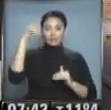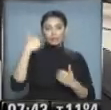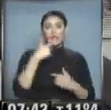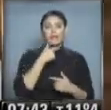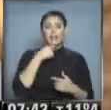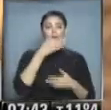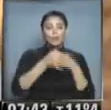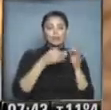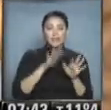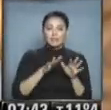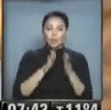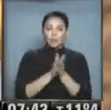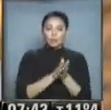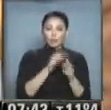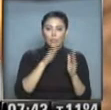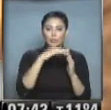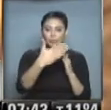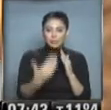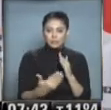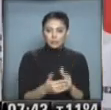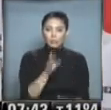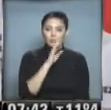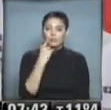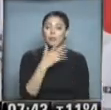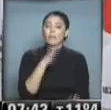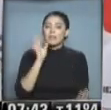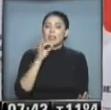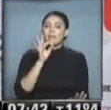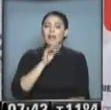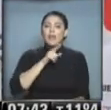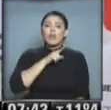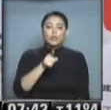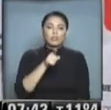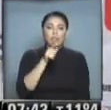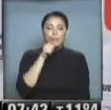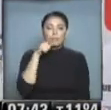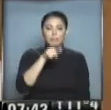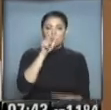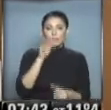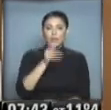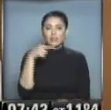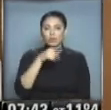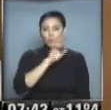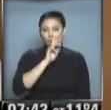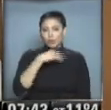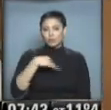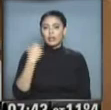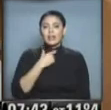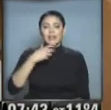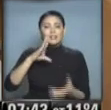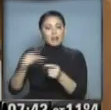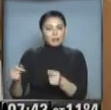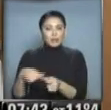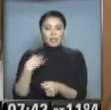conversar con los vecinos creo que tenemos que acabar con la violencia contra las mujeres para eso tenemos que ponerle mucha fuerza y